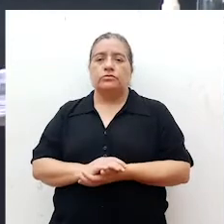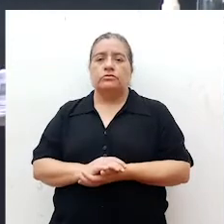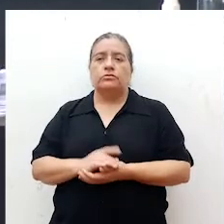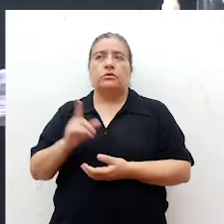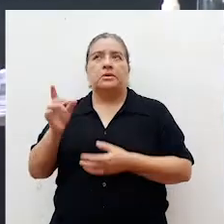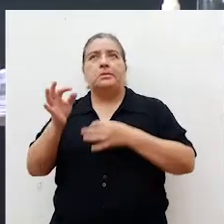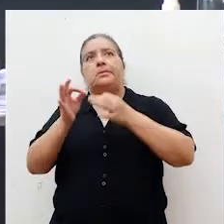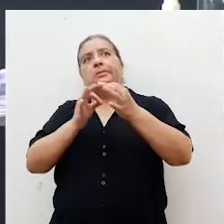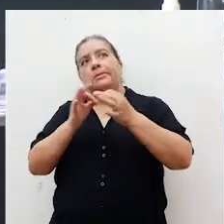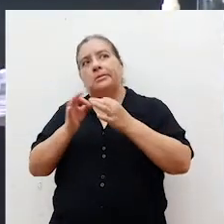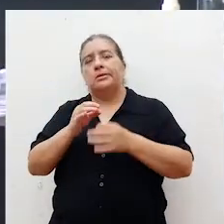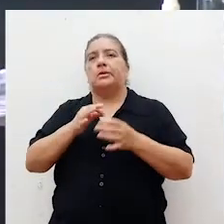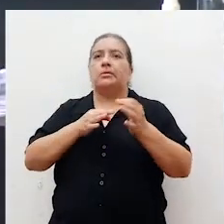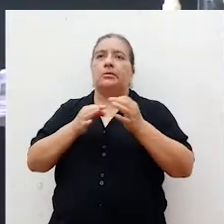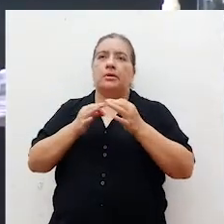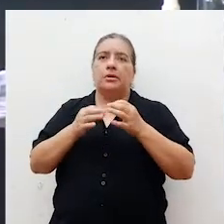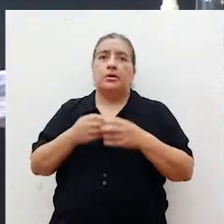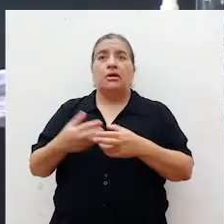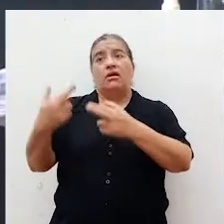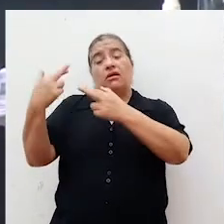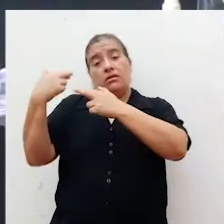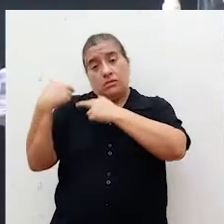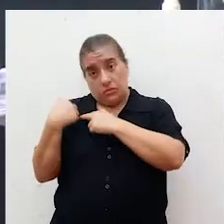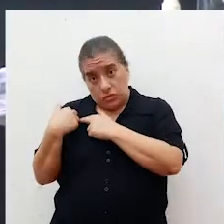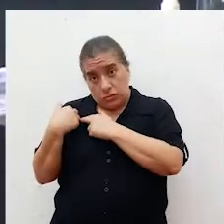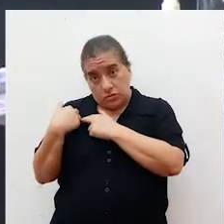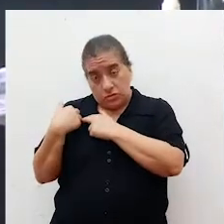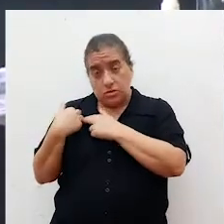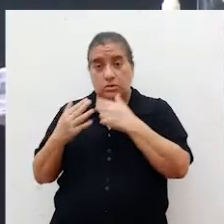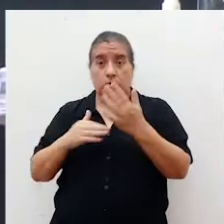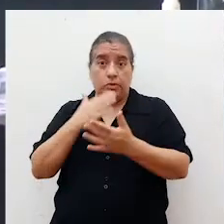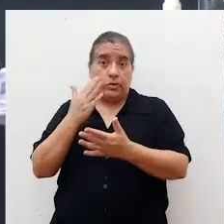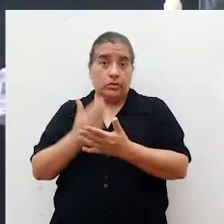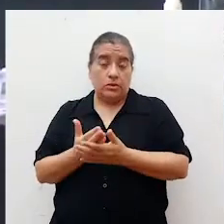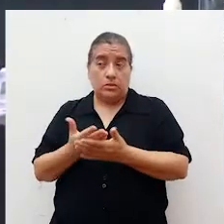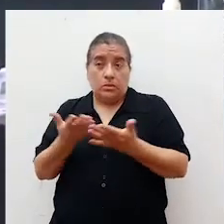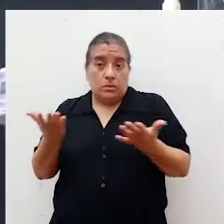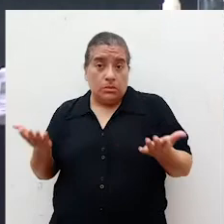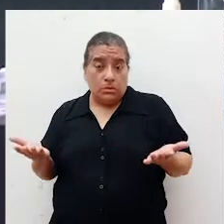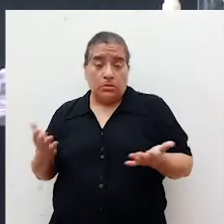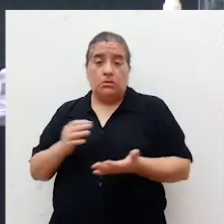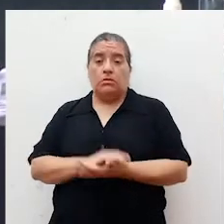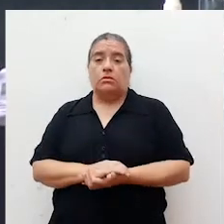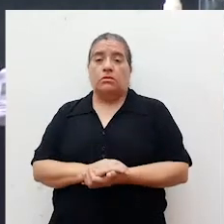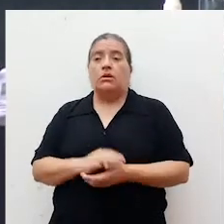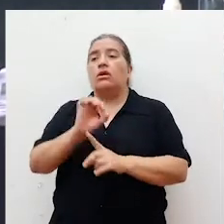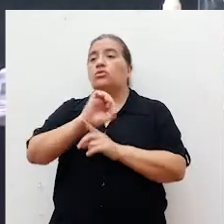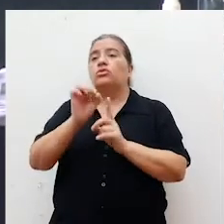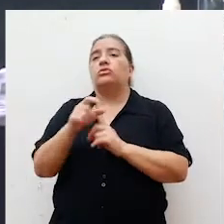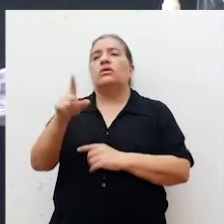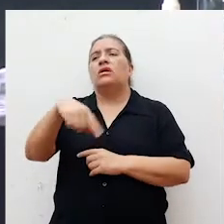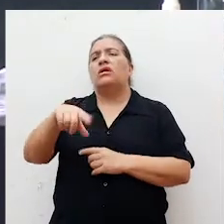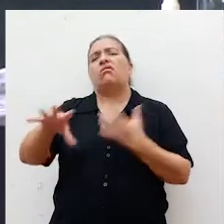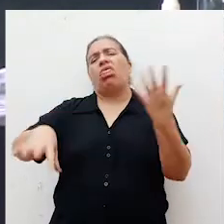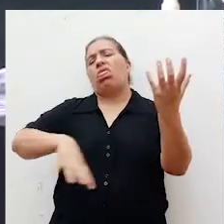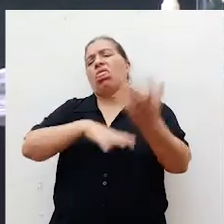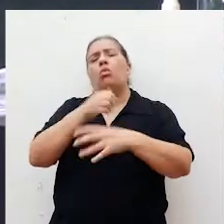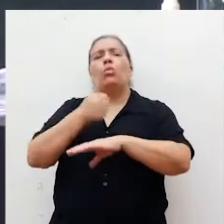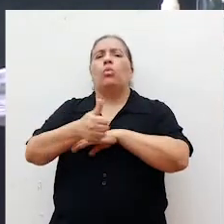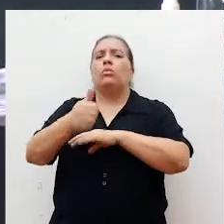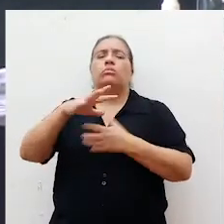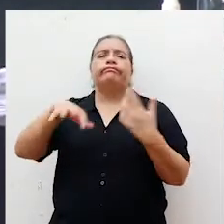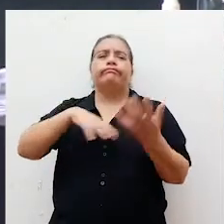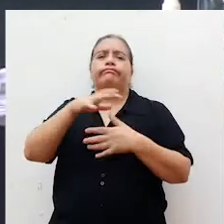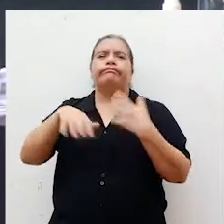suscribíamos el discurso que señalaba que la responsabilidad de la situación en la que estábamos